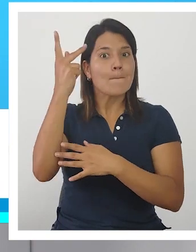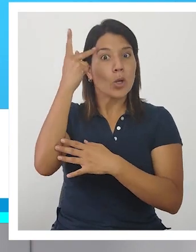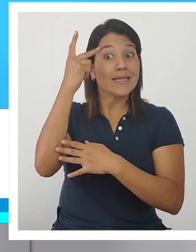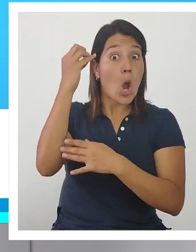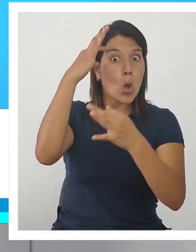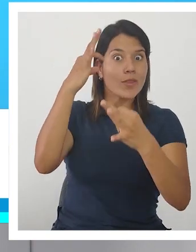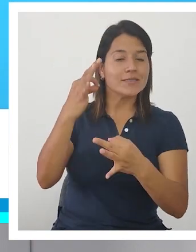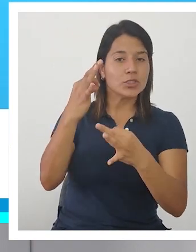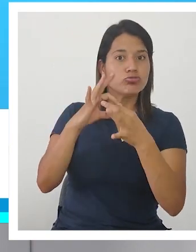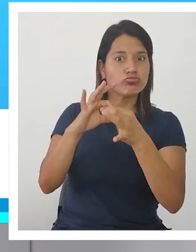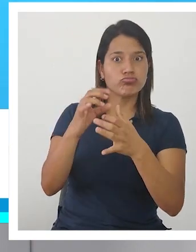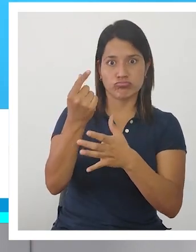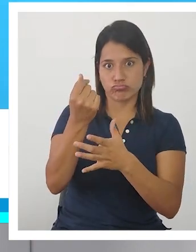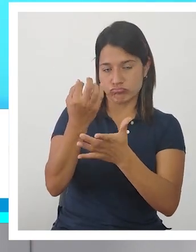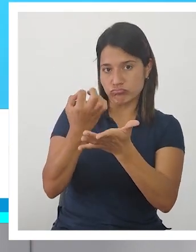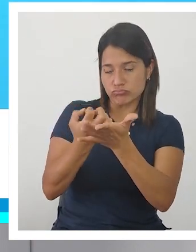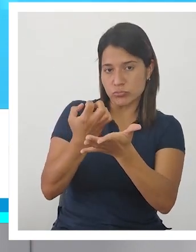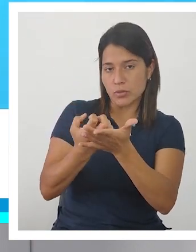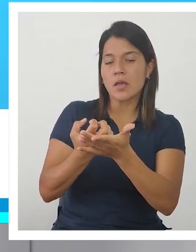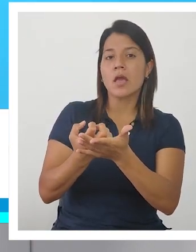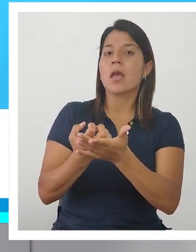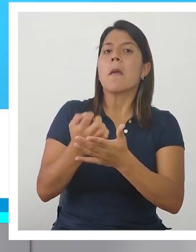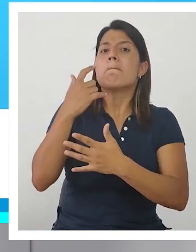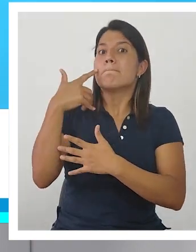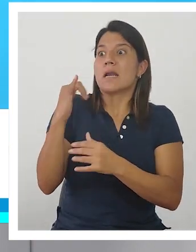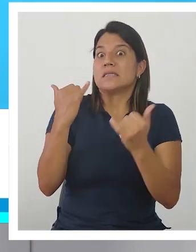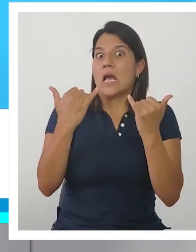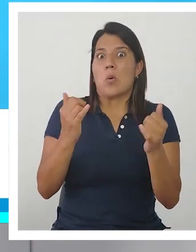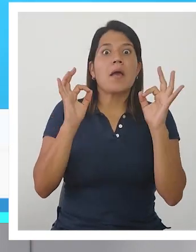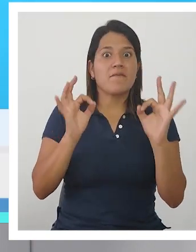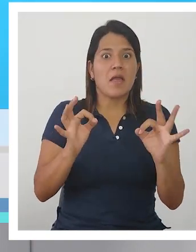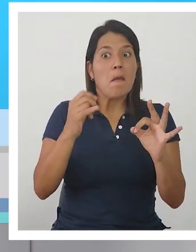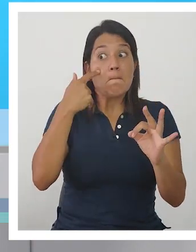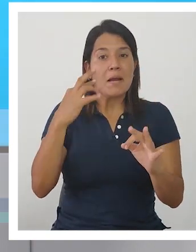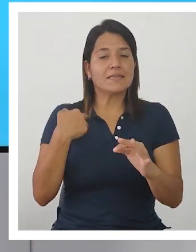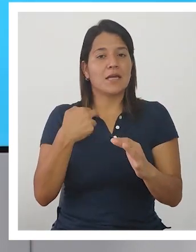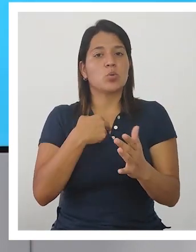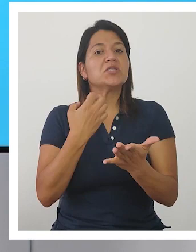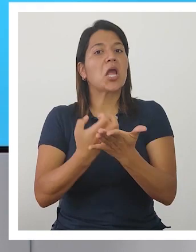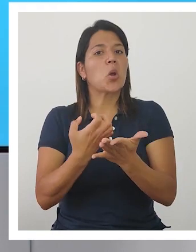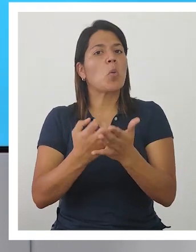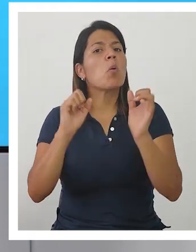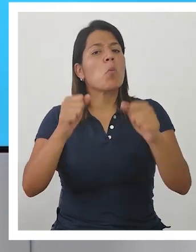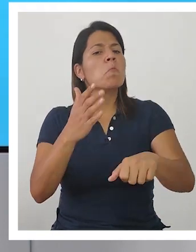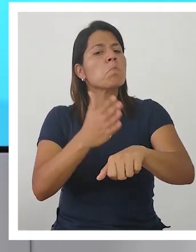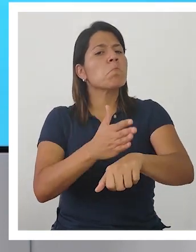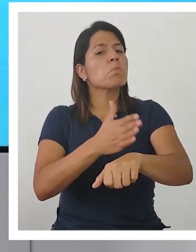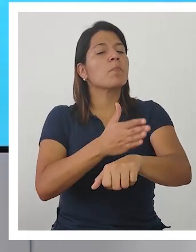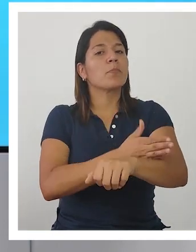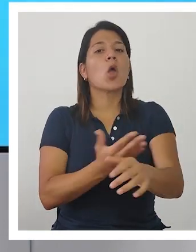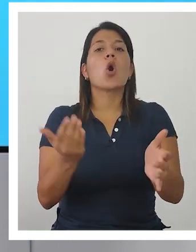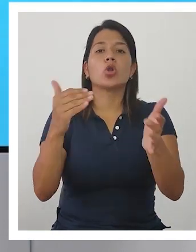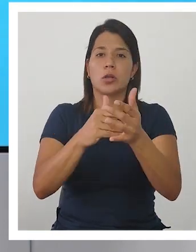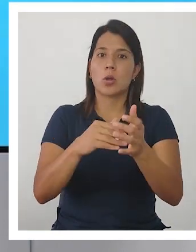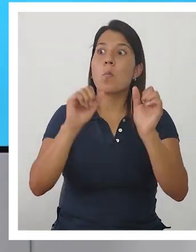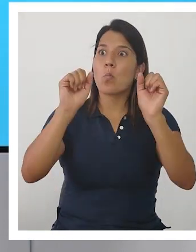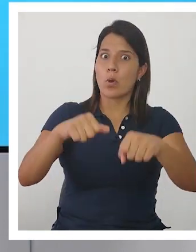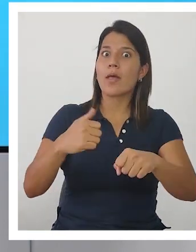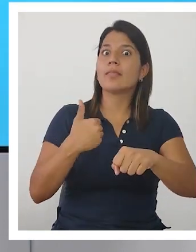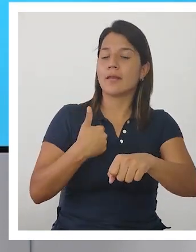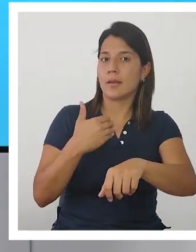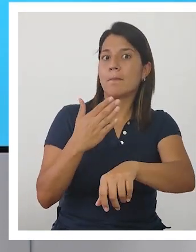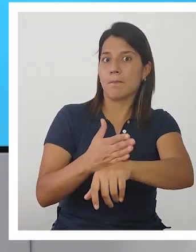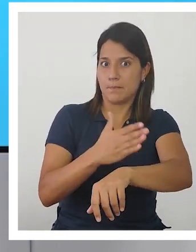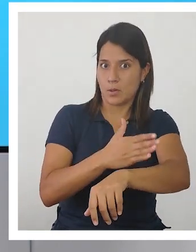bien, apunta que nuestra economía podría volver a recuperarse, tener una recuperación.